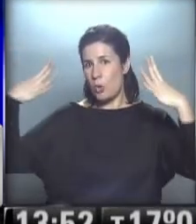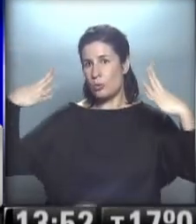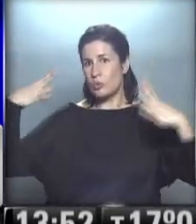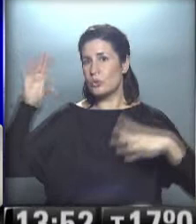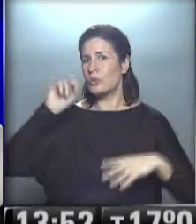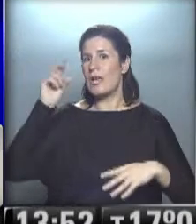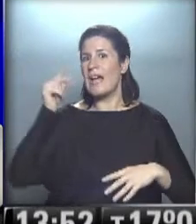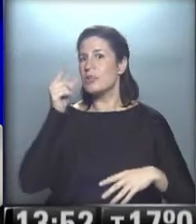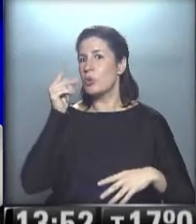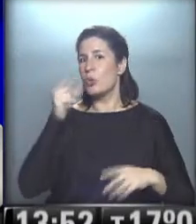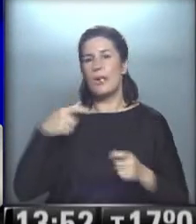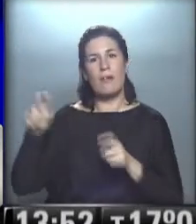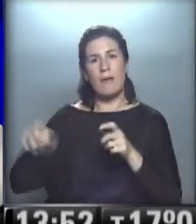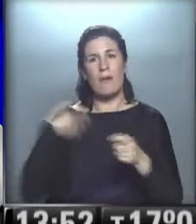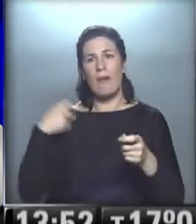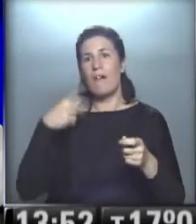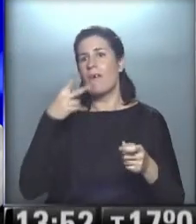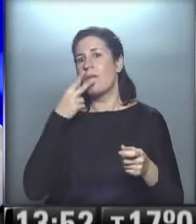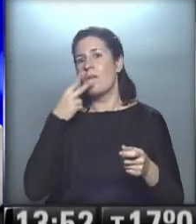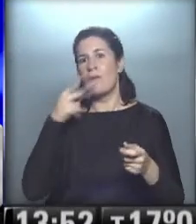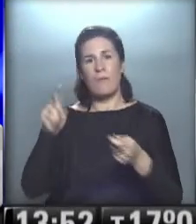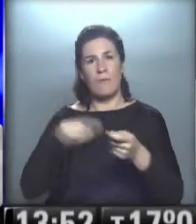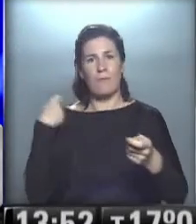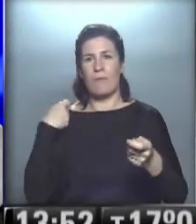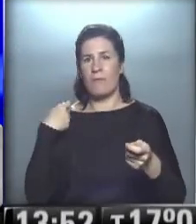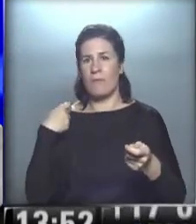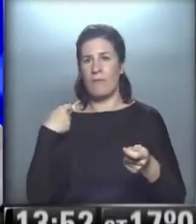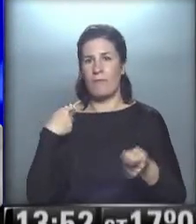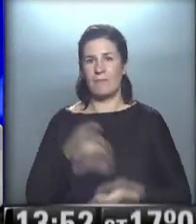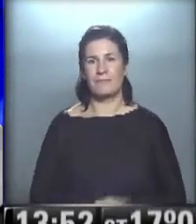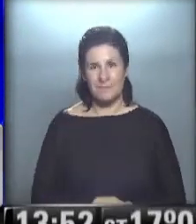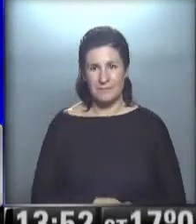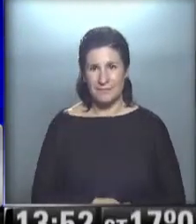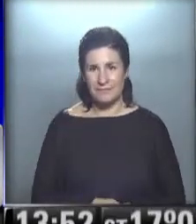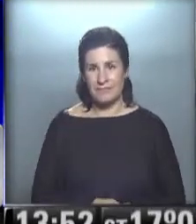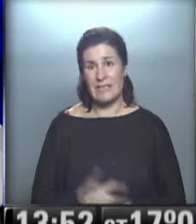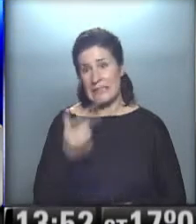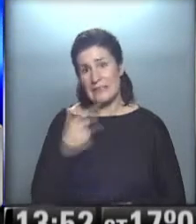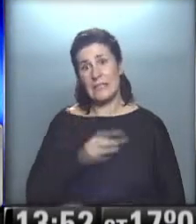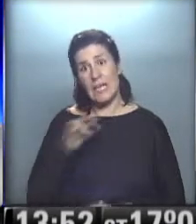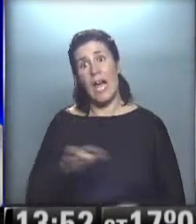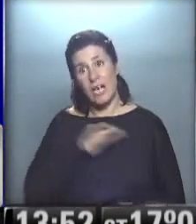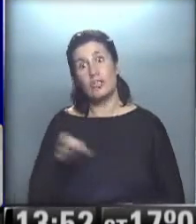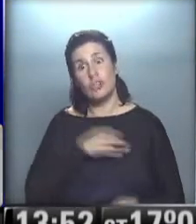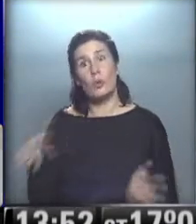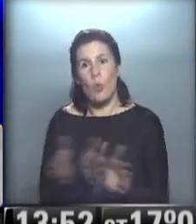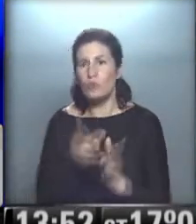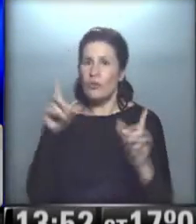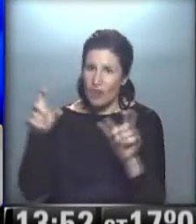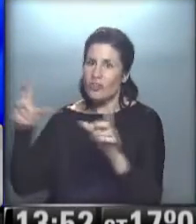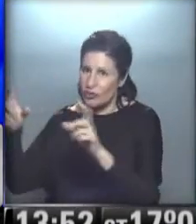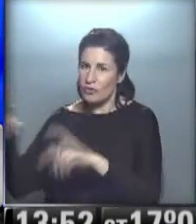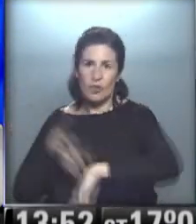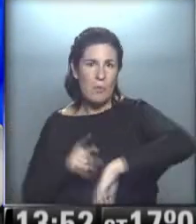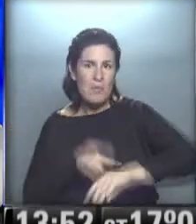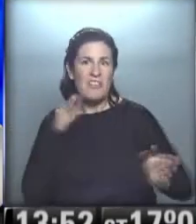cigarrillo con la cajita de los tres patitos y el fósforo. Así que 17 años fotografiándolo. Así que pasé por varias etapas,